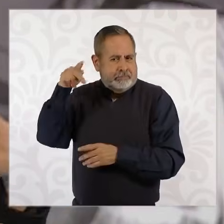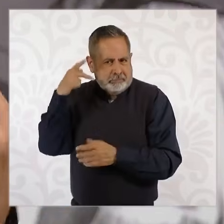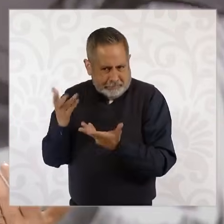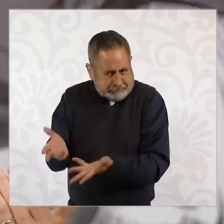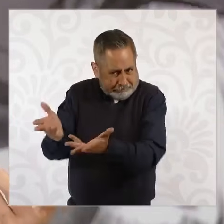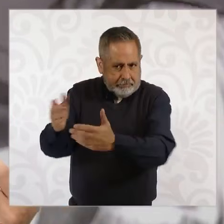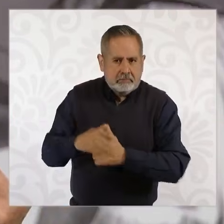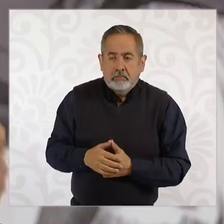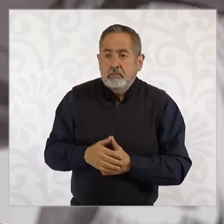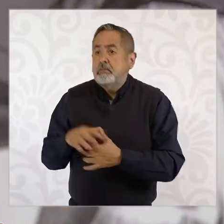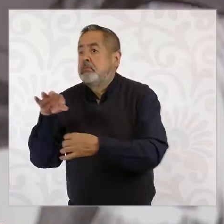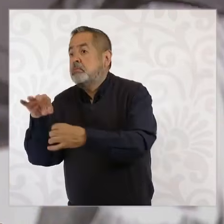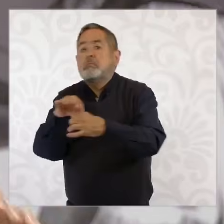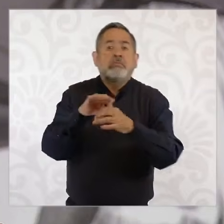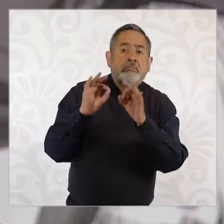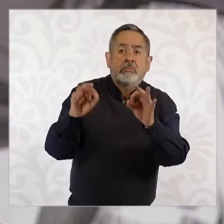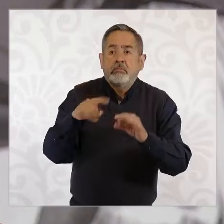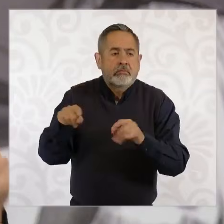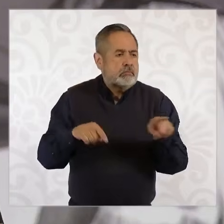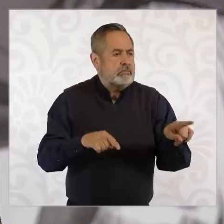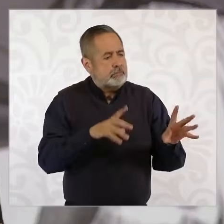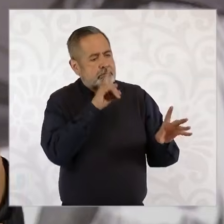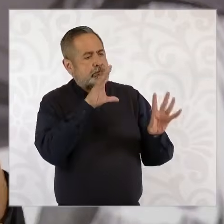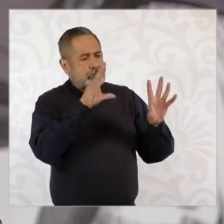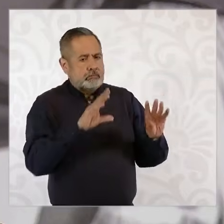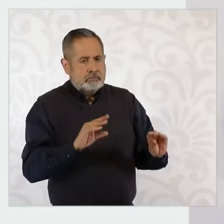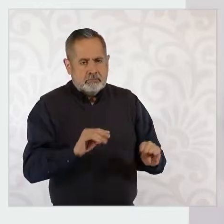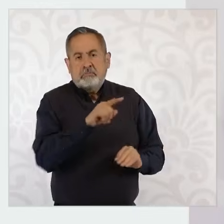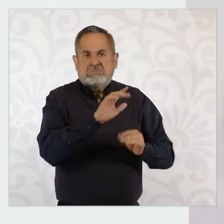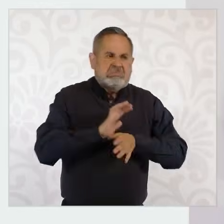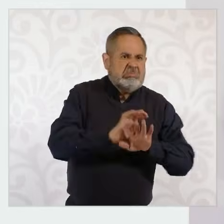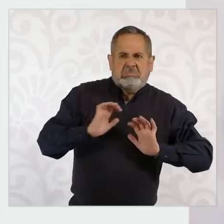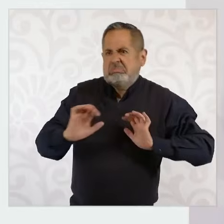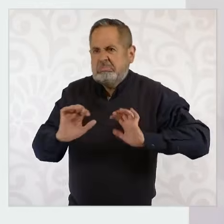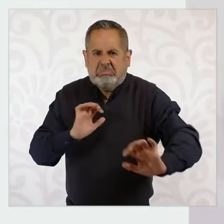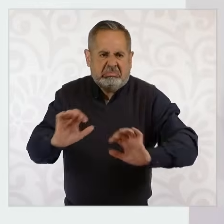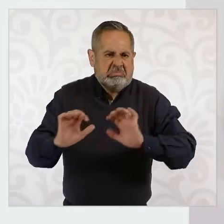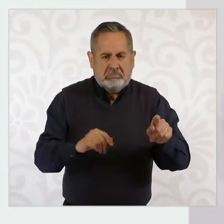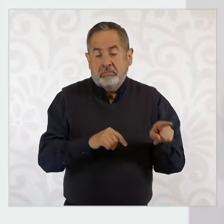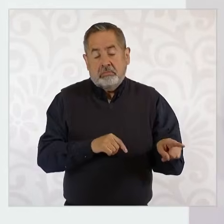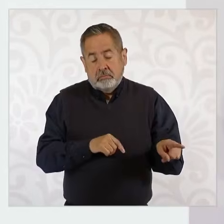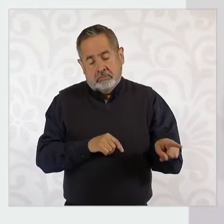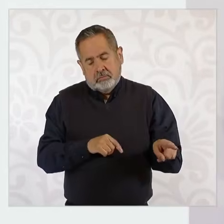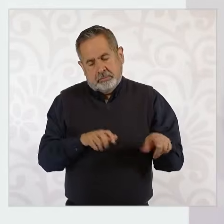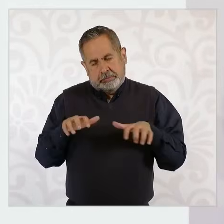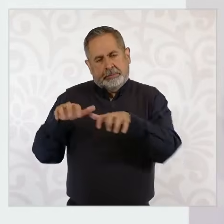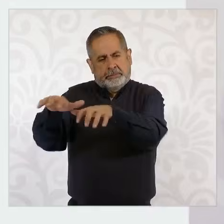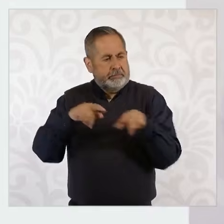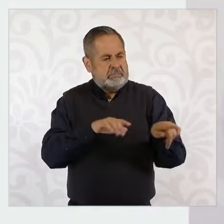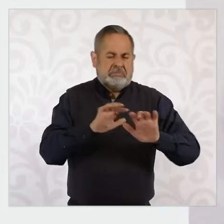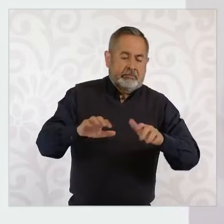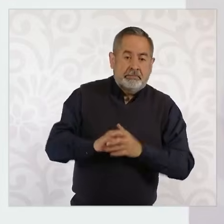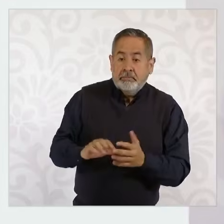Entonces, cuando ya lo pusimos a votación, pues ya se calmaron porque estaban empujando a la gente que estaba en el evento.